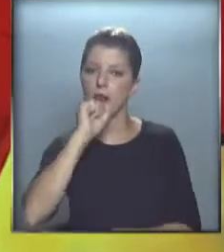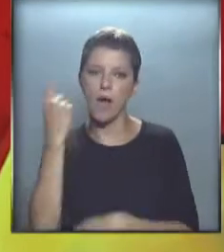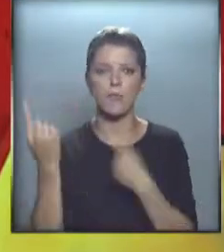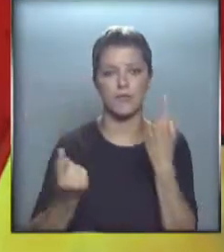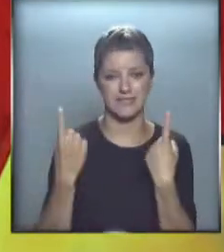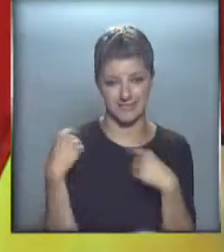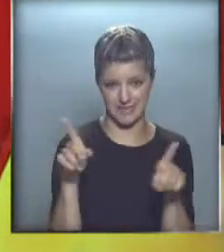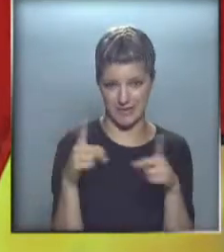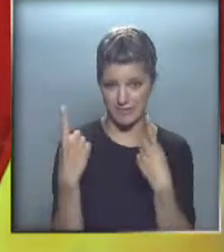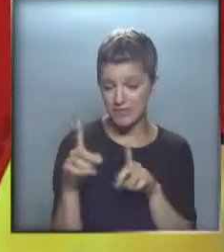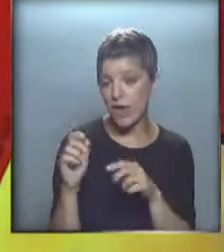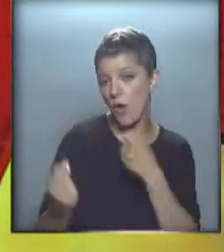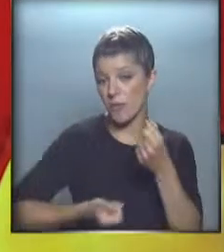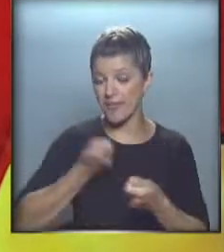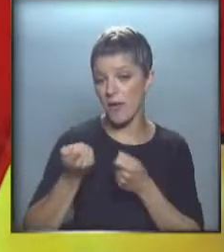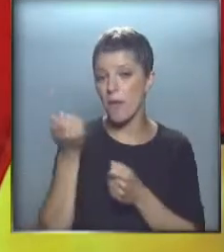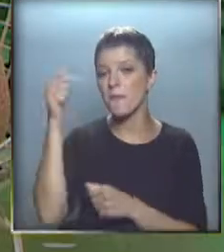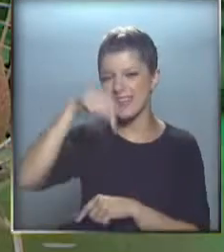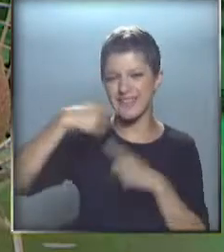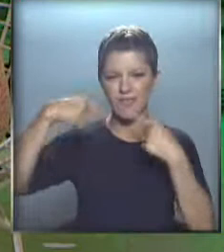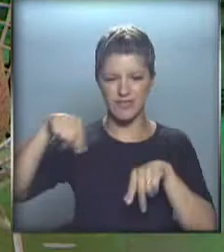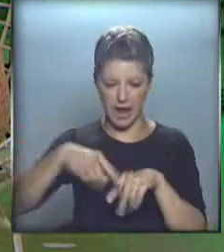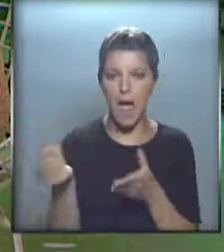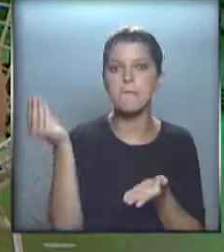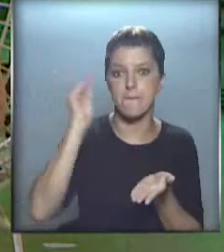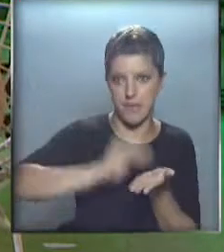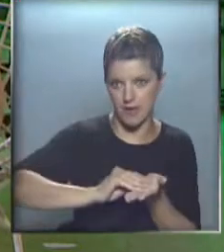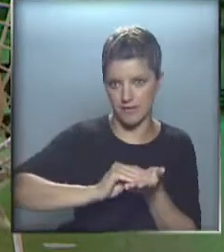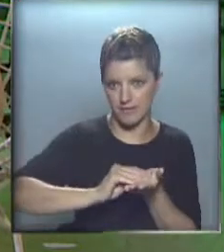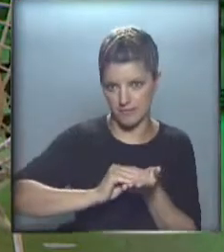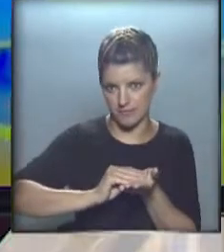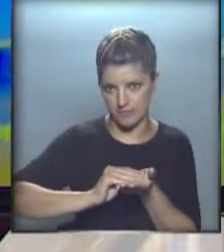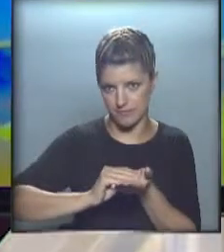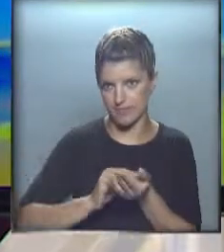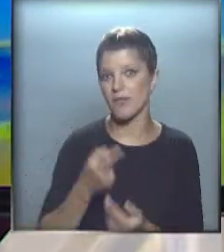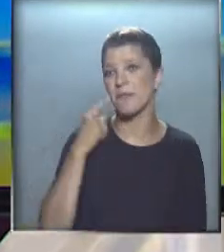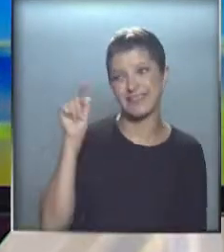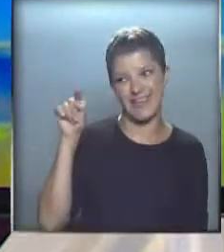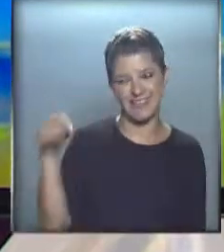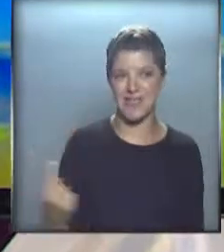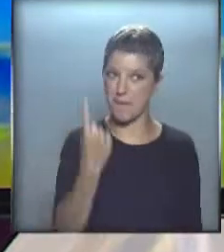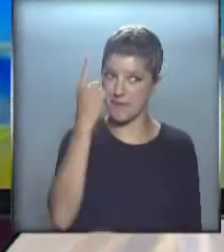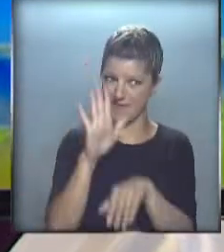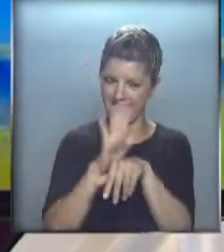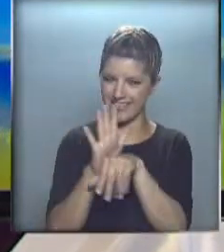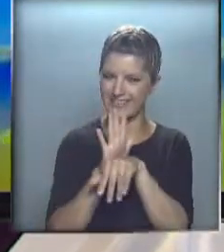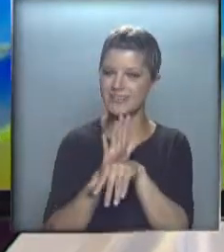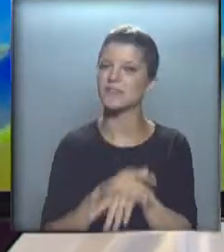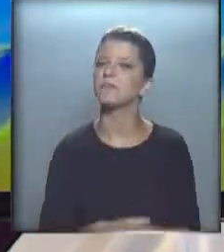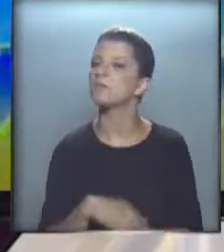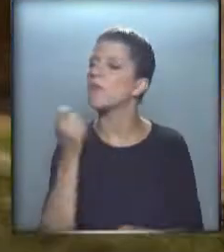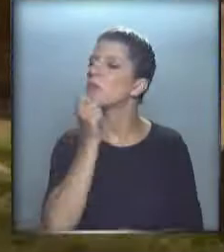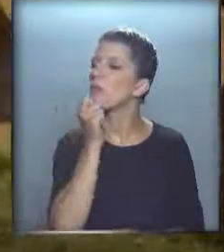esta. En esta, aparte acá sos la protagonista, tenés un montón de carga. Tengo bastante carga. Sí, y le están dando los